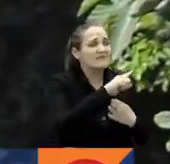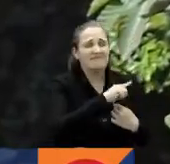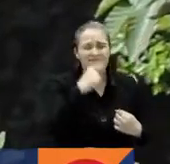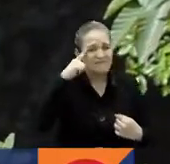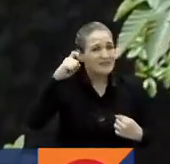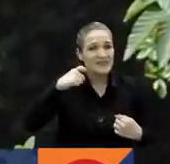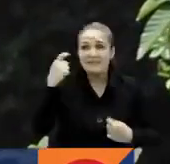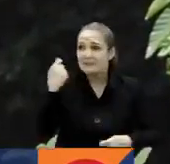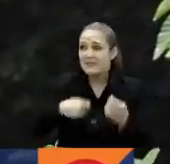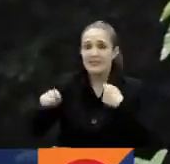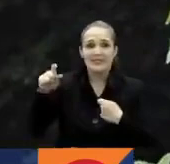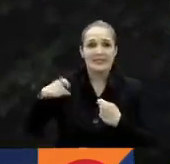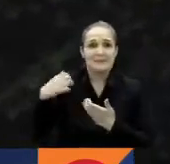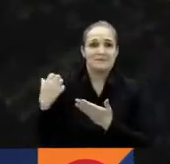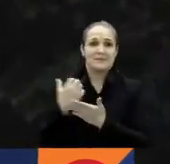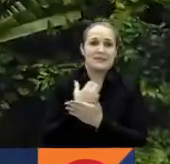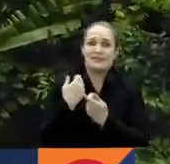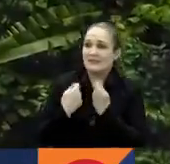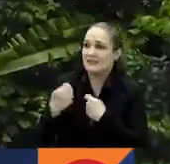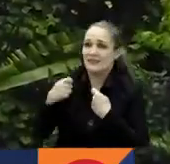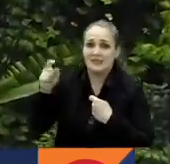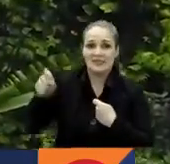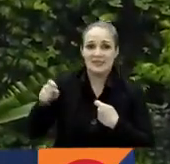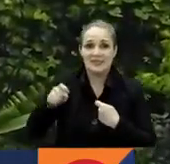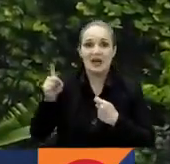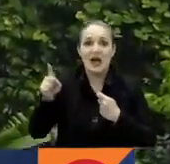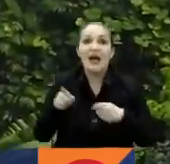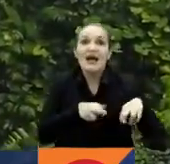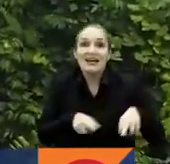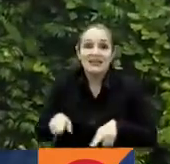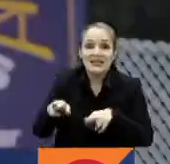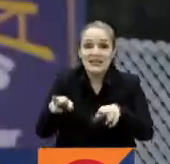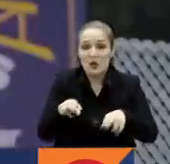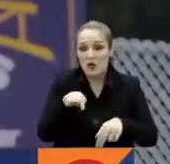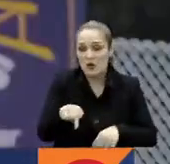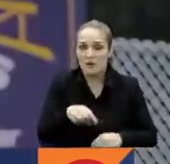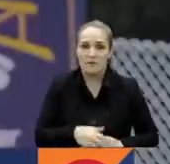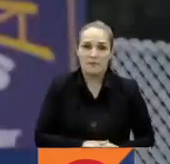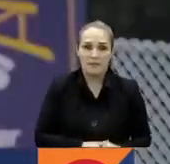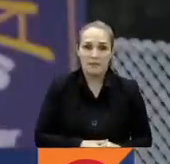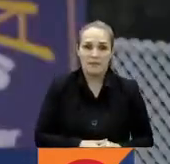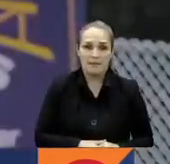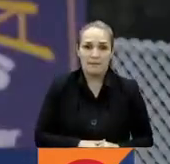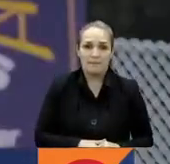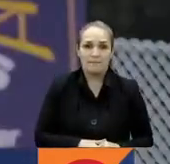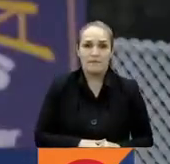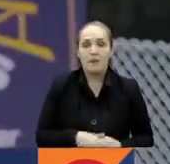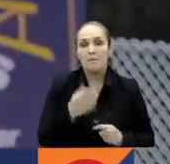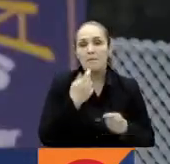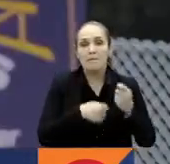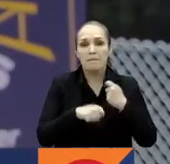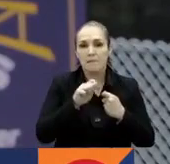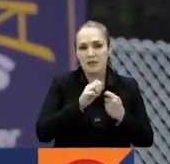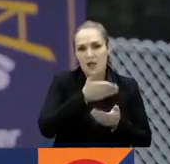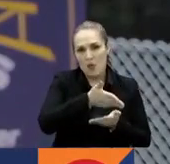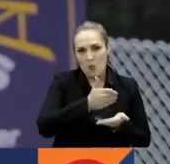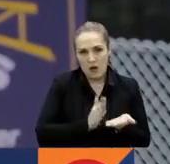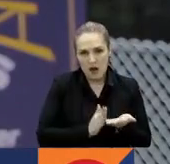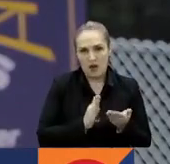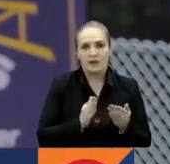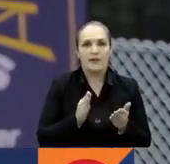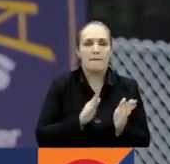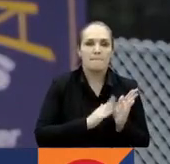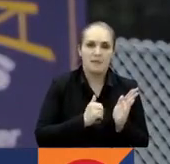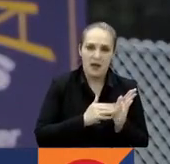riesgo sus vidas para pasar sus cosechas sobre el río Cachirí. Como es el cacao, el aguacate, los